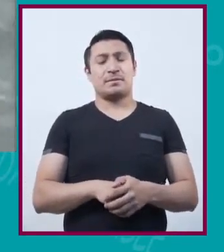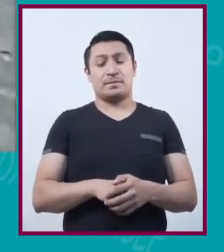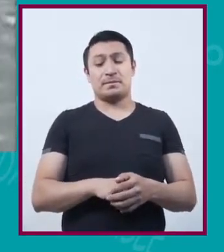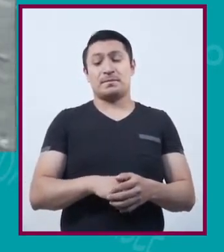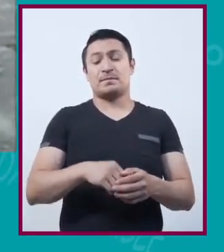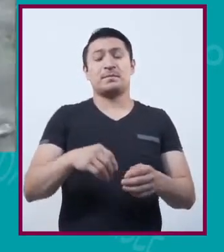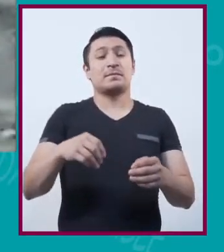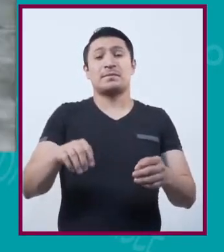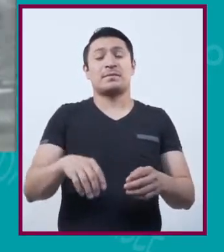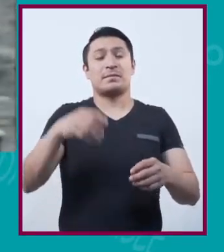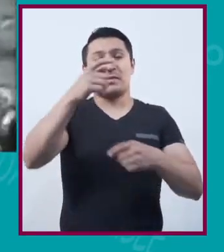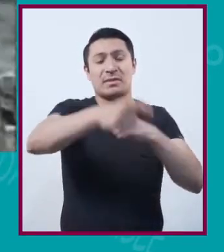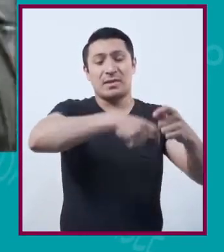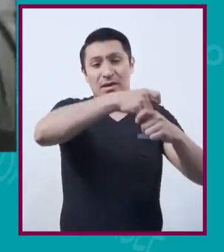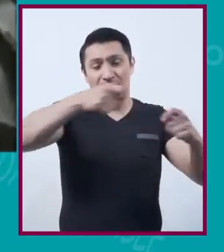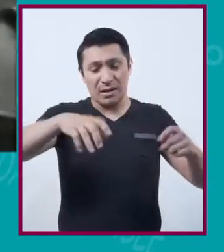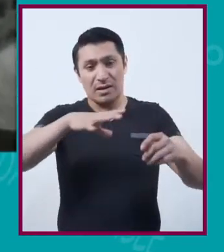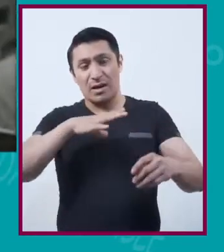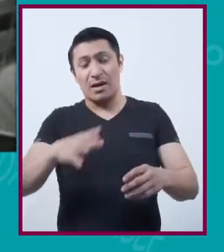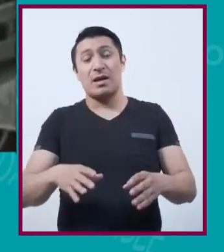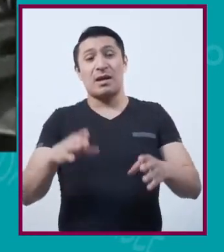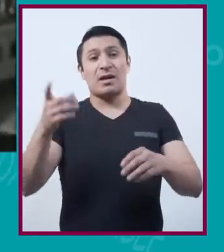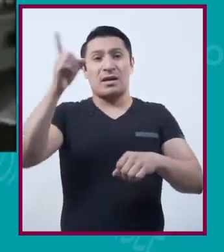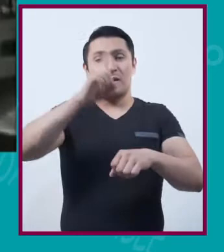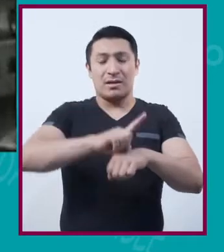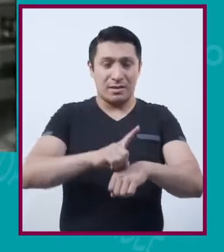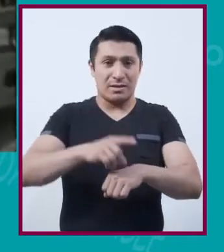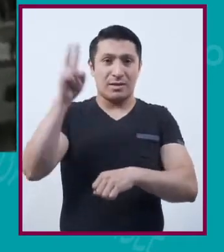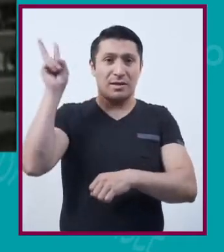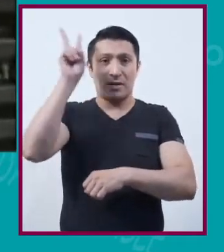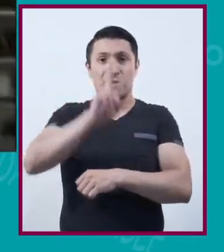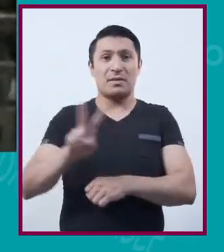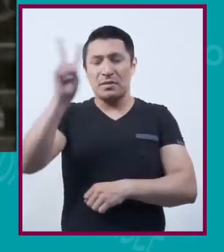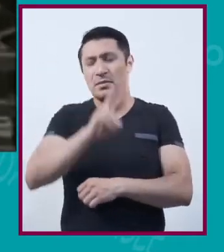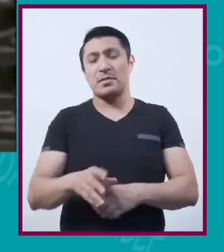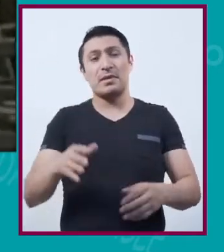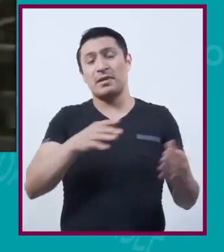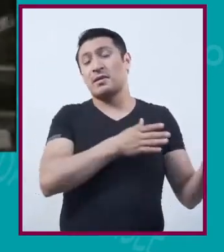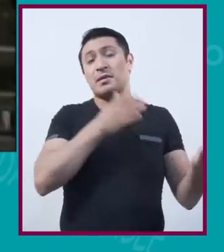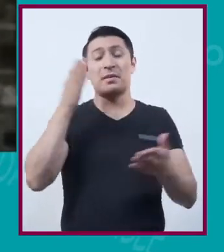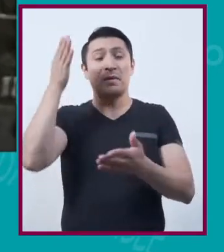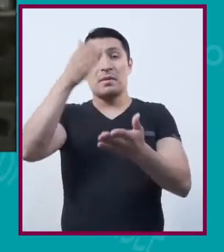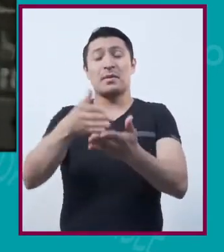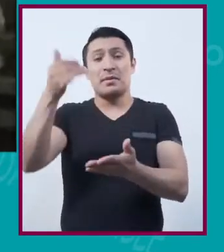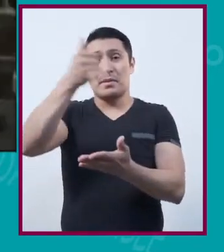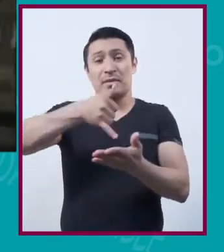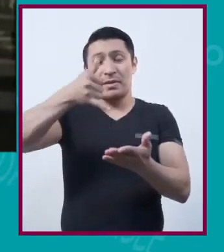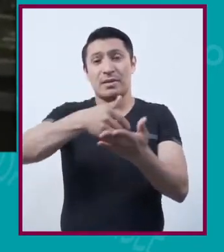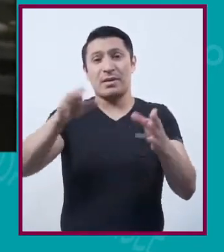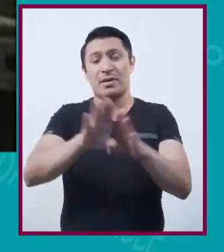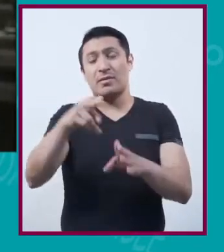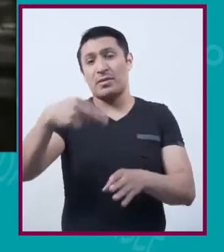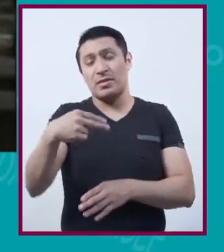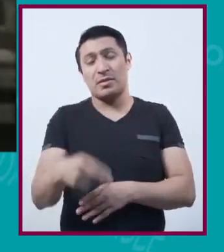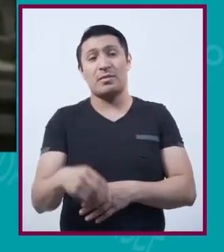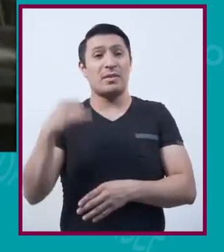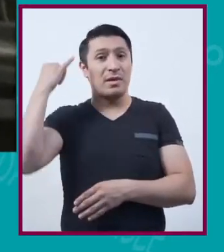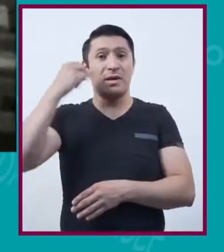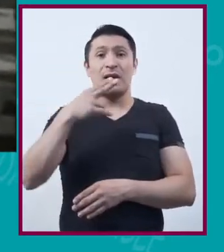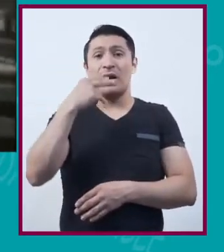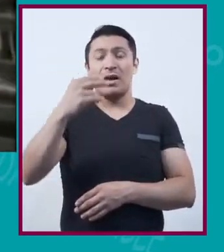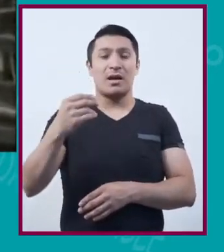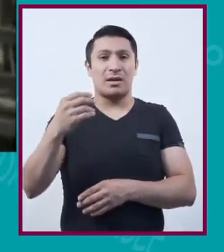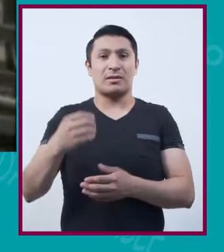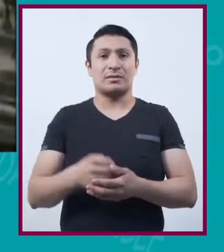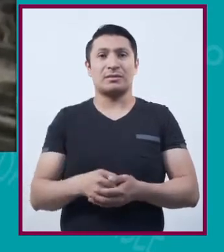grande, sin bonetas, y pusieron a la corda, temporizando hasta el día viernes que llegaron a una isleta de los Lucayos, que se